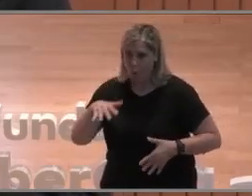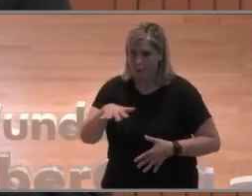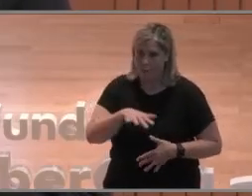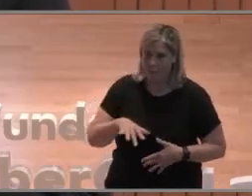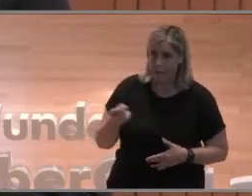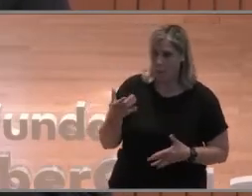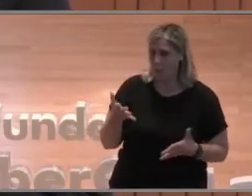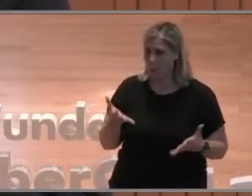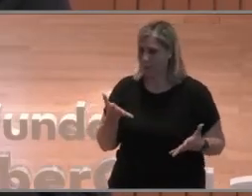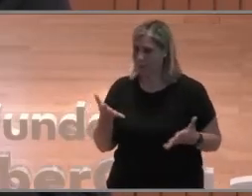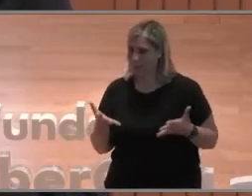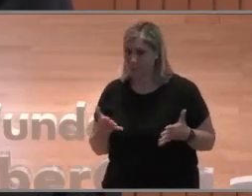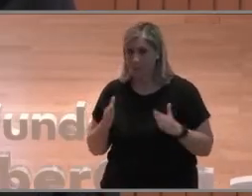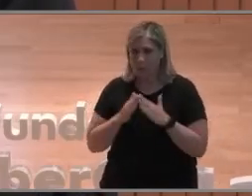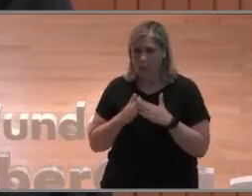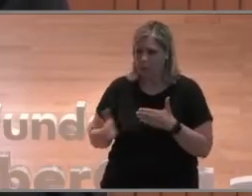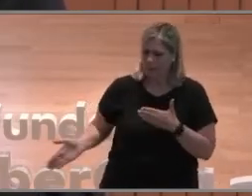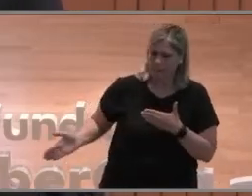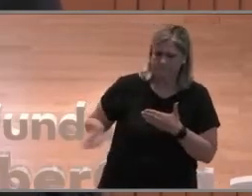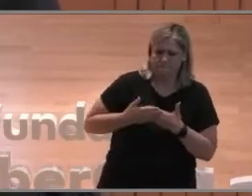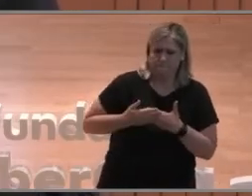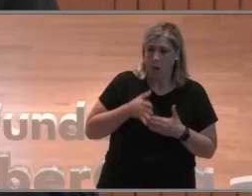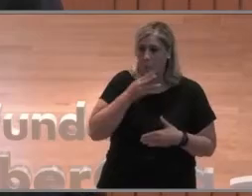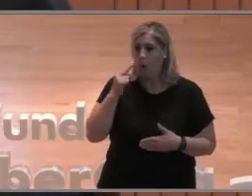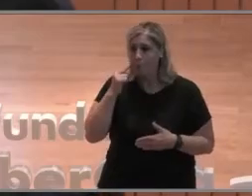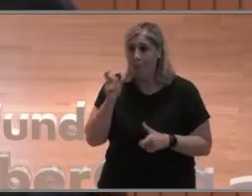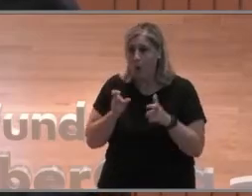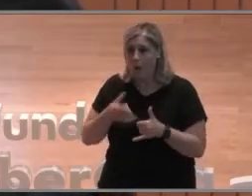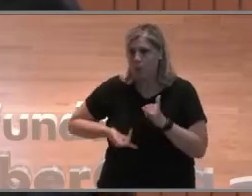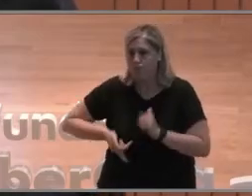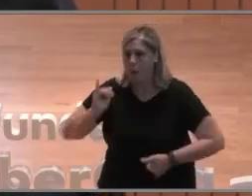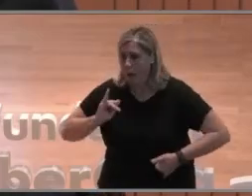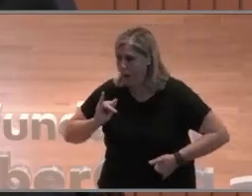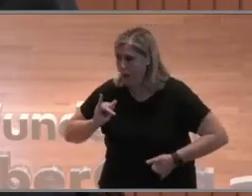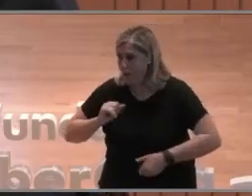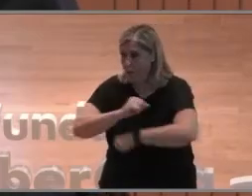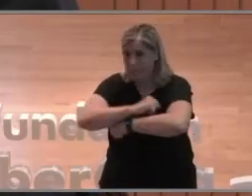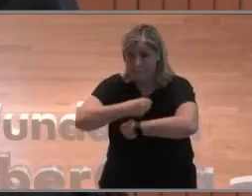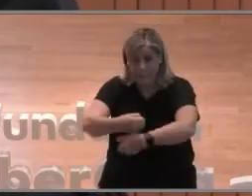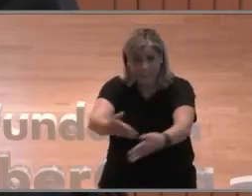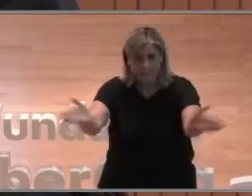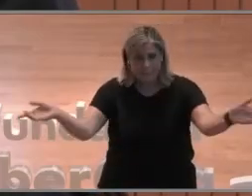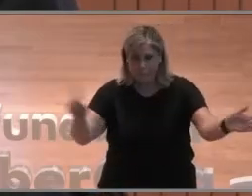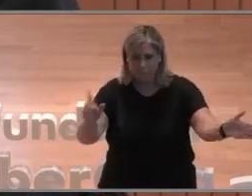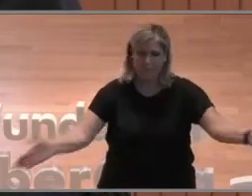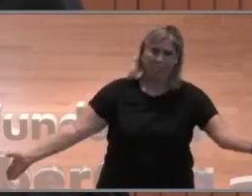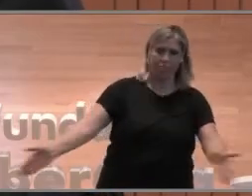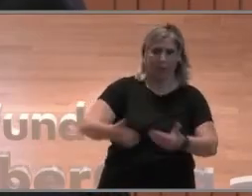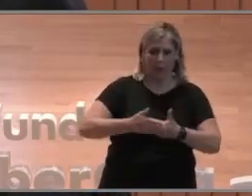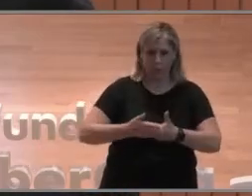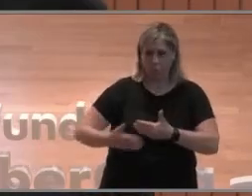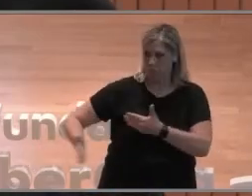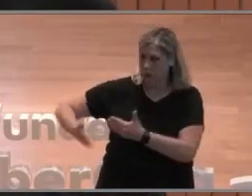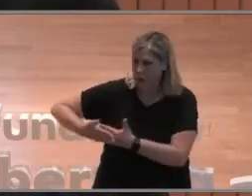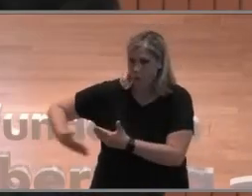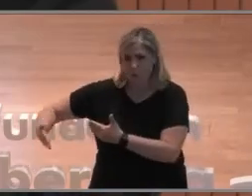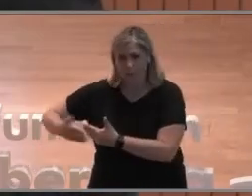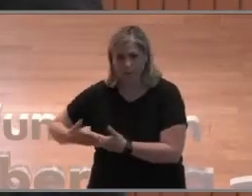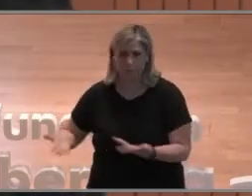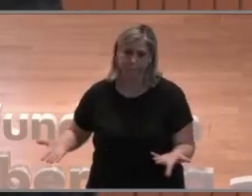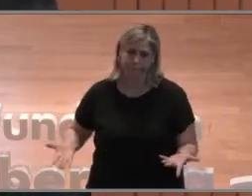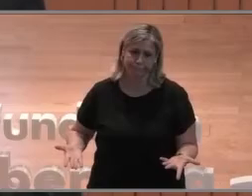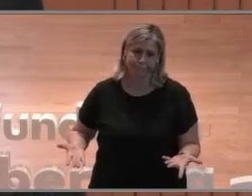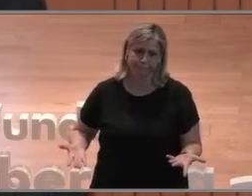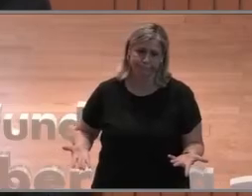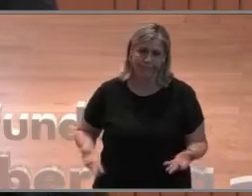casa totalmente cerrada porque tenían miedo de que les entrara la gente. No abrían las ventanas, estaban encerrados. Siempre hay un poquito de